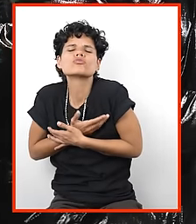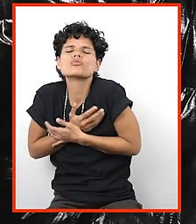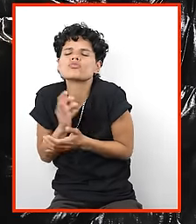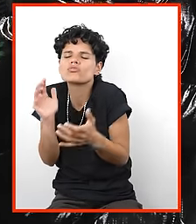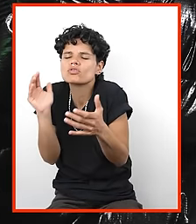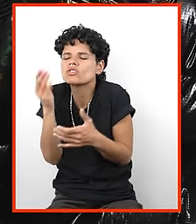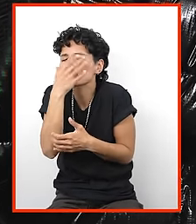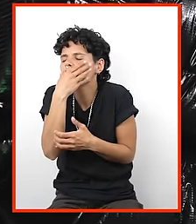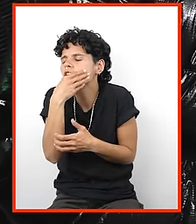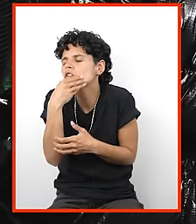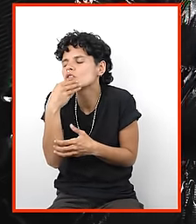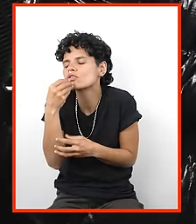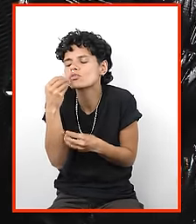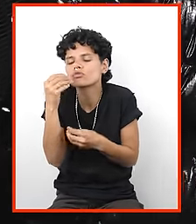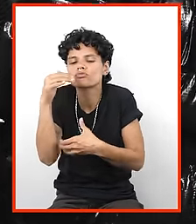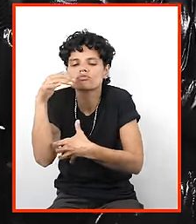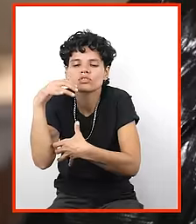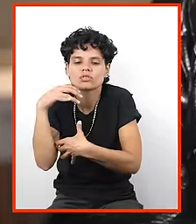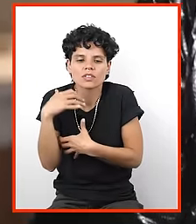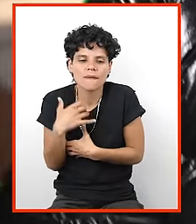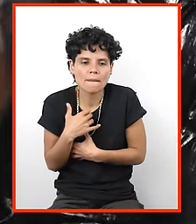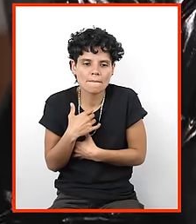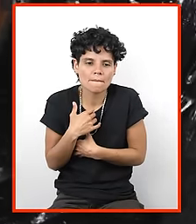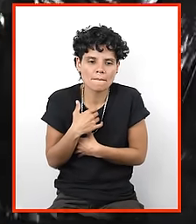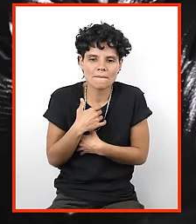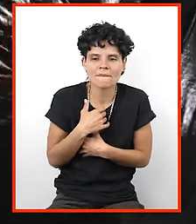está. ¿Pero qué intenciones?